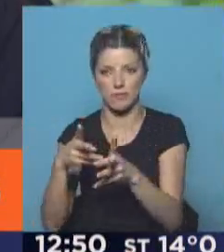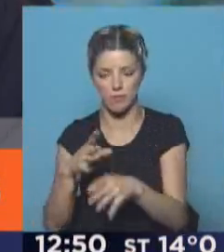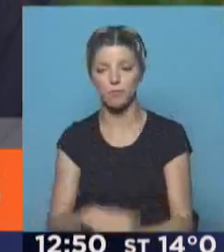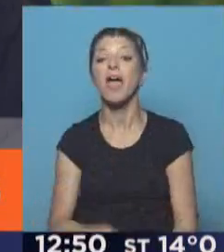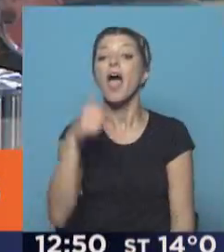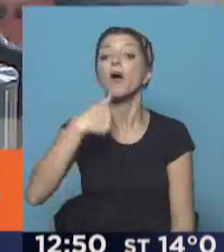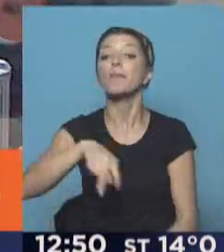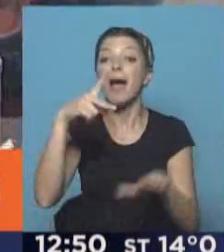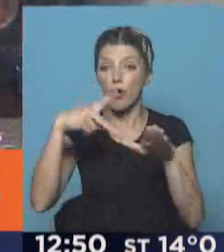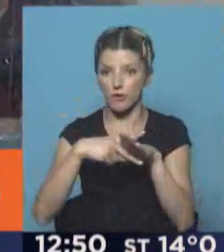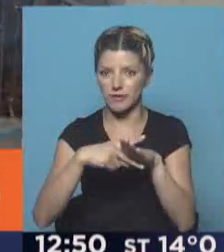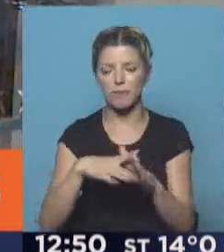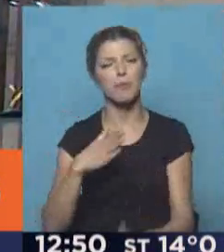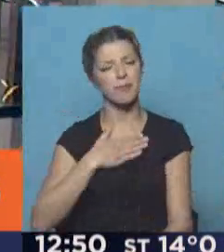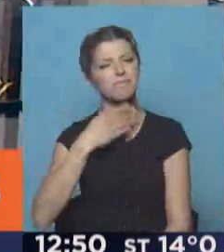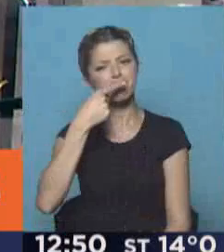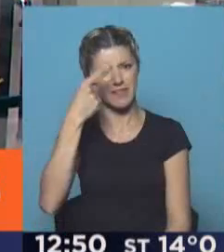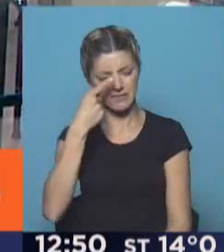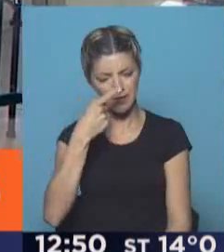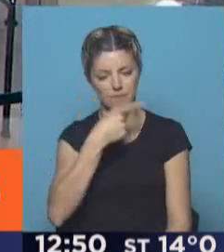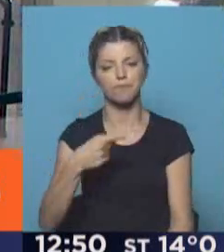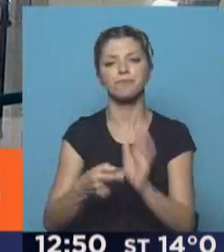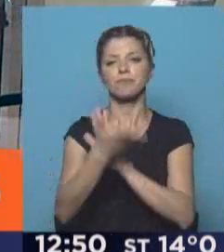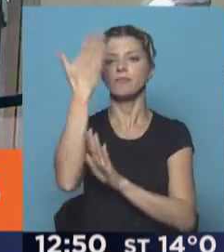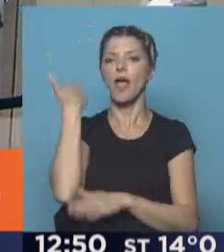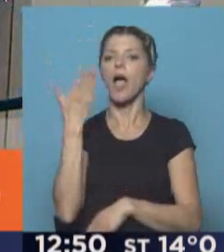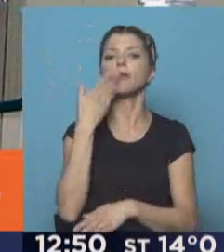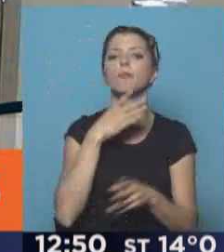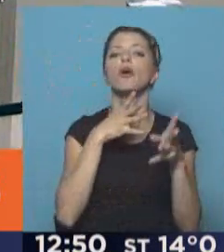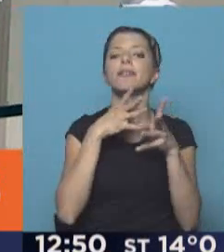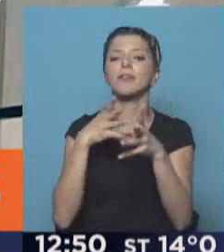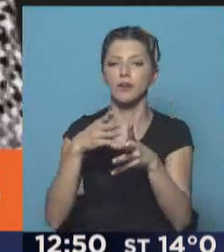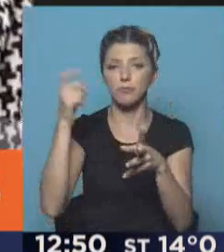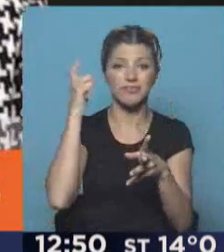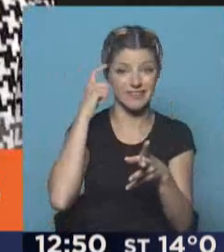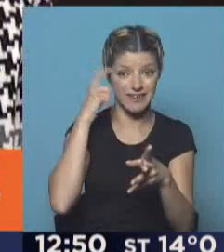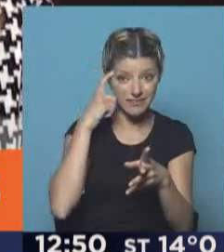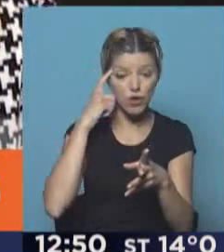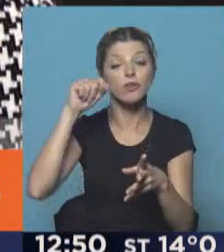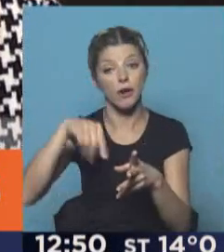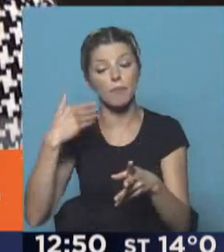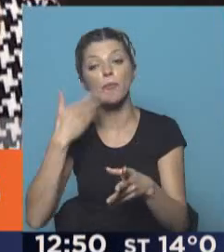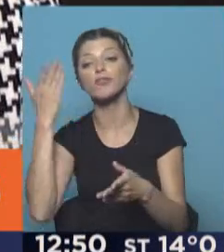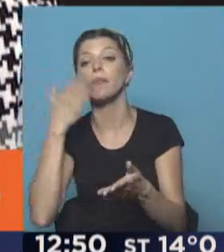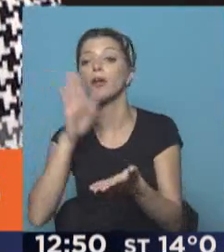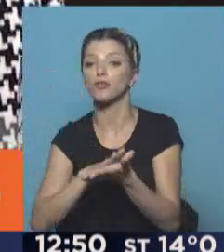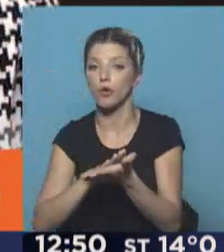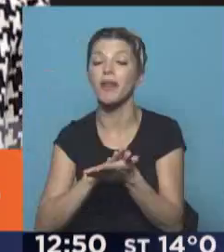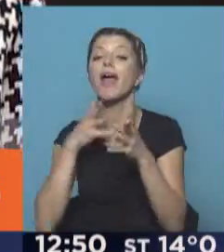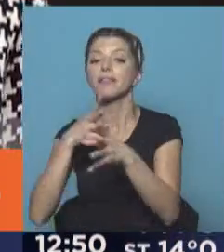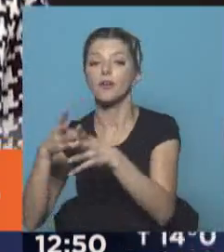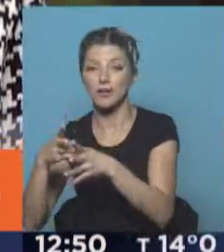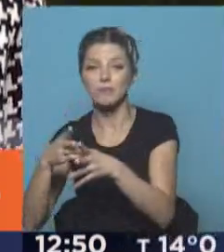una pausa, pero lo que me resulta interesante es que la semana pasada acuñamos terrorismo psiquiátrico como categoría, y ahora podríamos empezar a hablar también de terrorismo